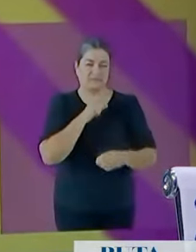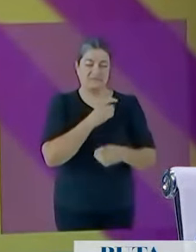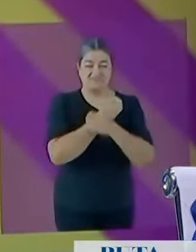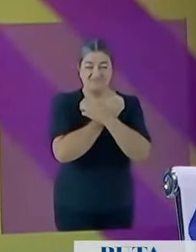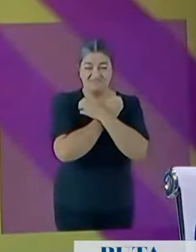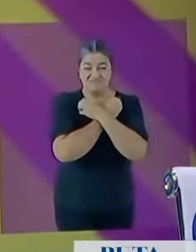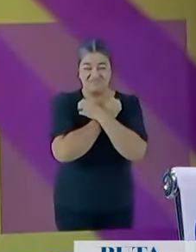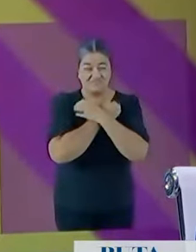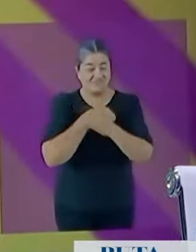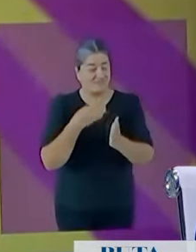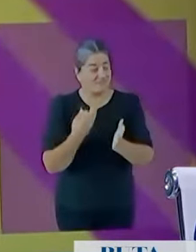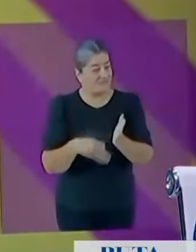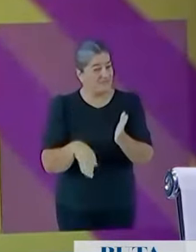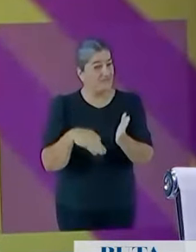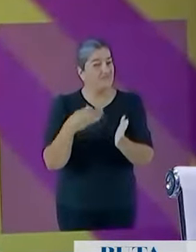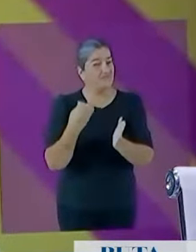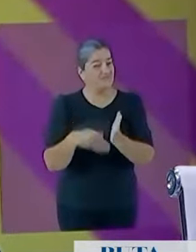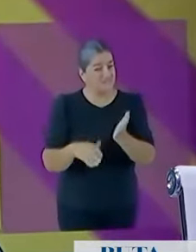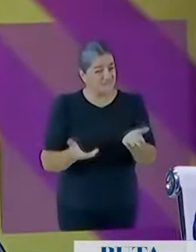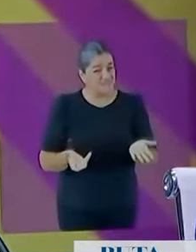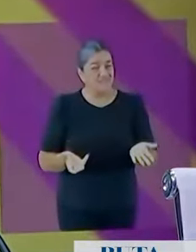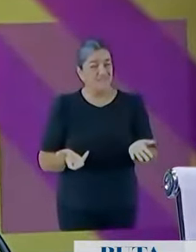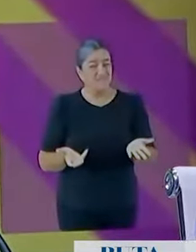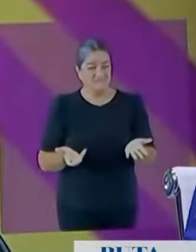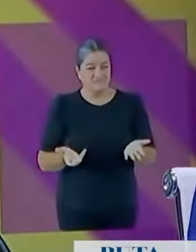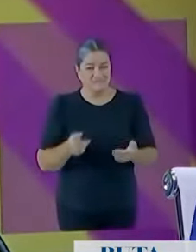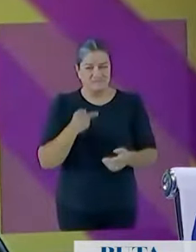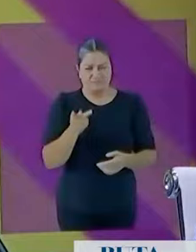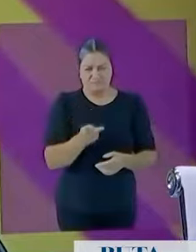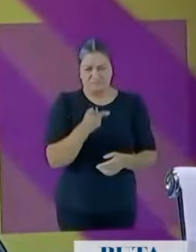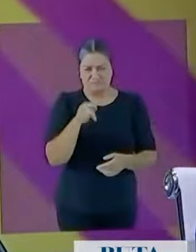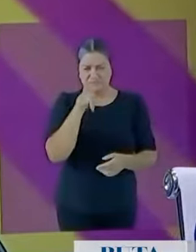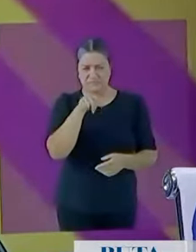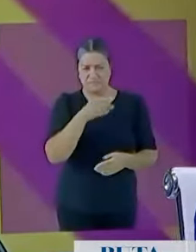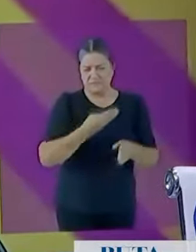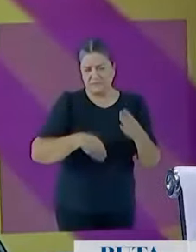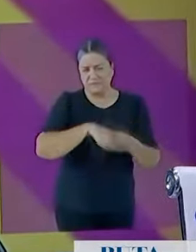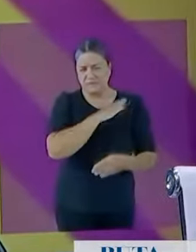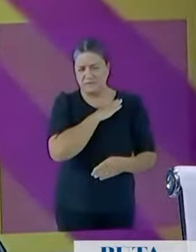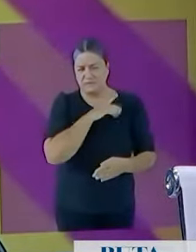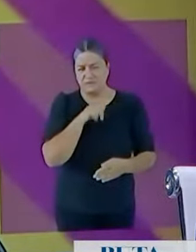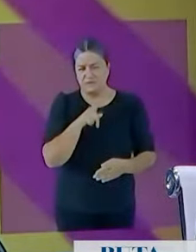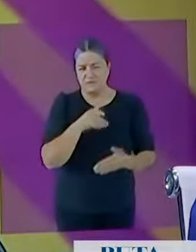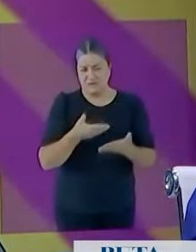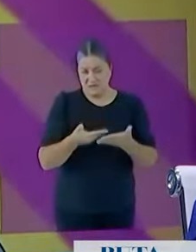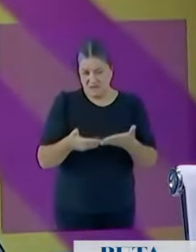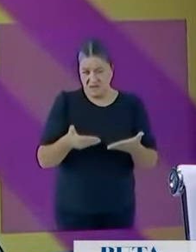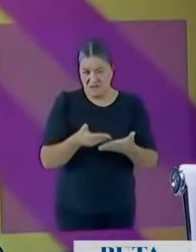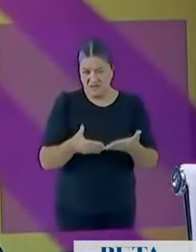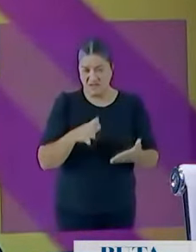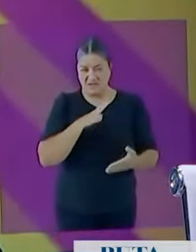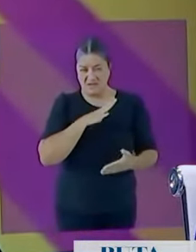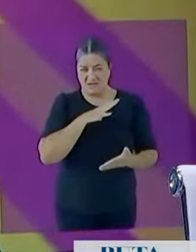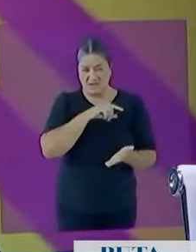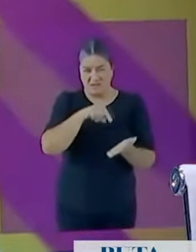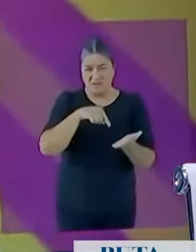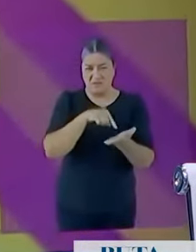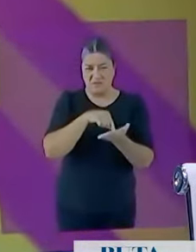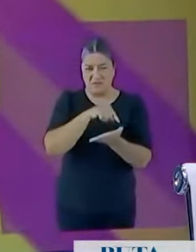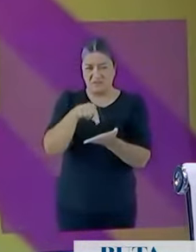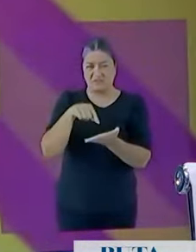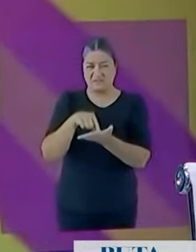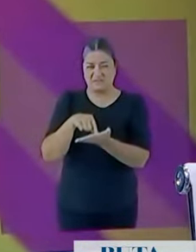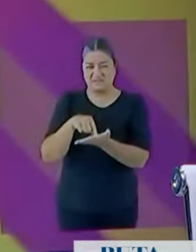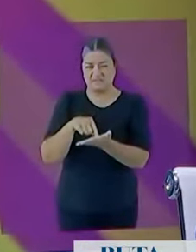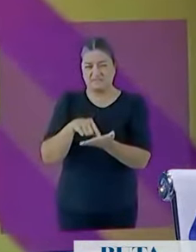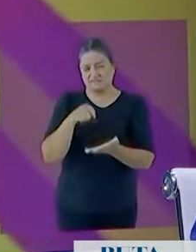importante para la estafa maestra, que ha sido muy importante para las investigaciones de corrupción. Querer desaparecer al INAI, que es un órgano autónomo que